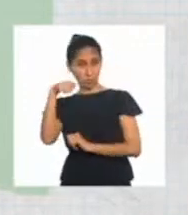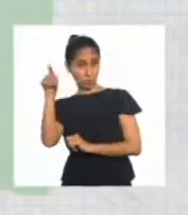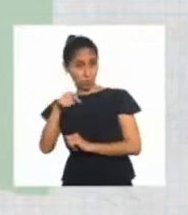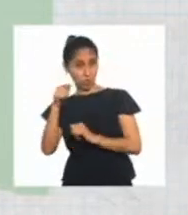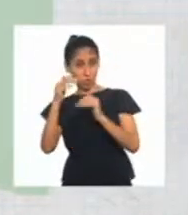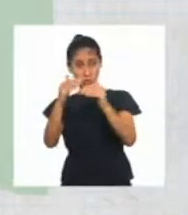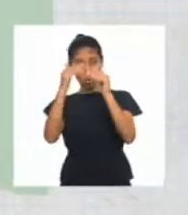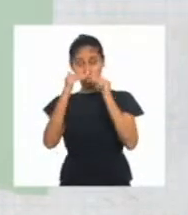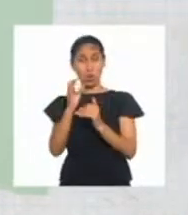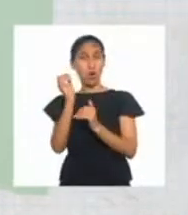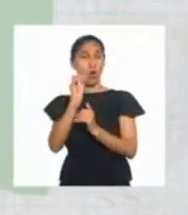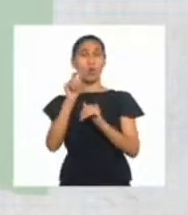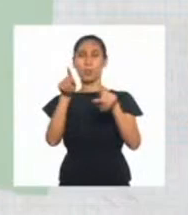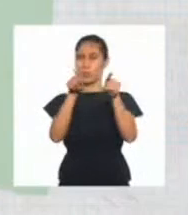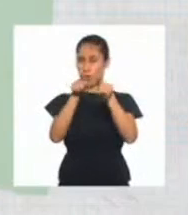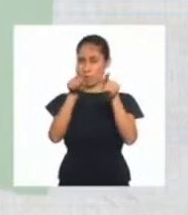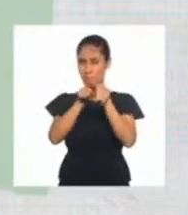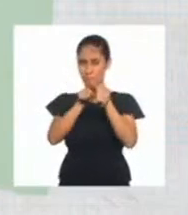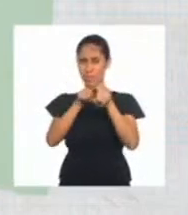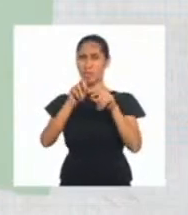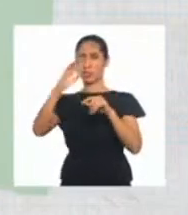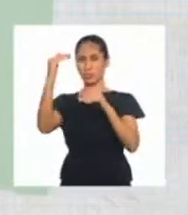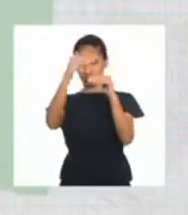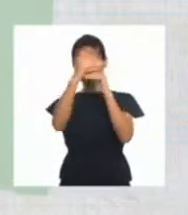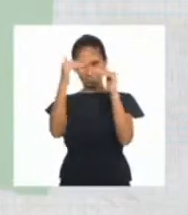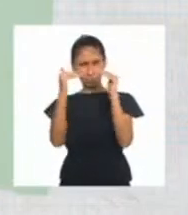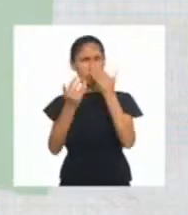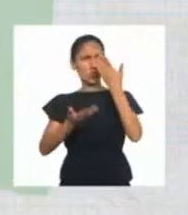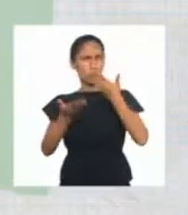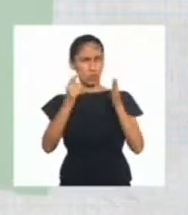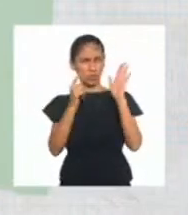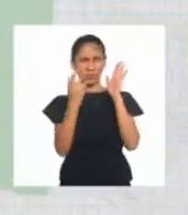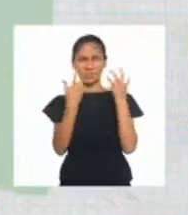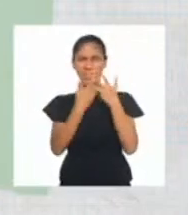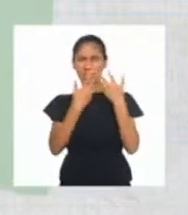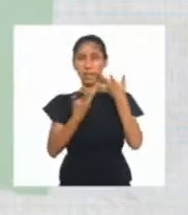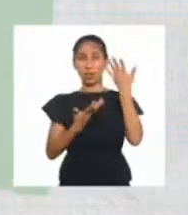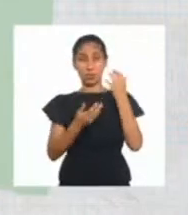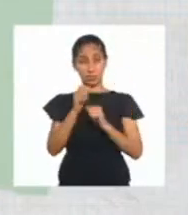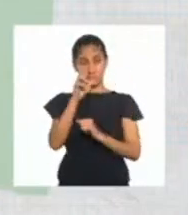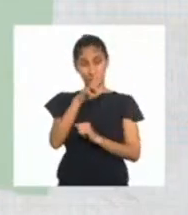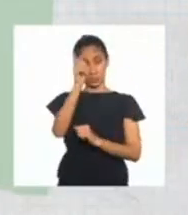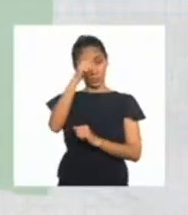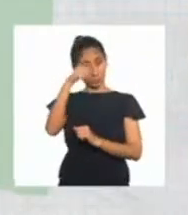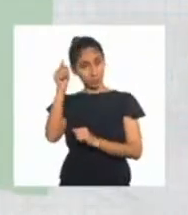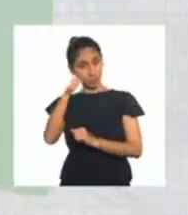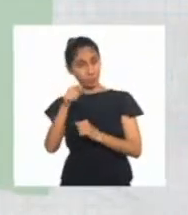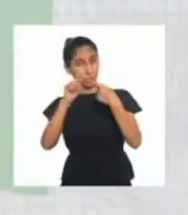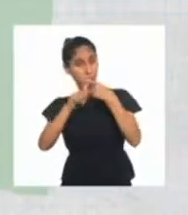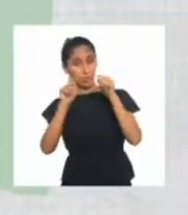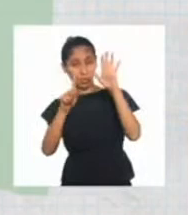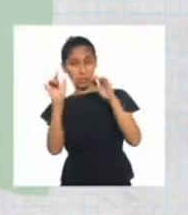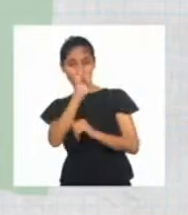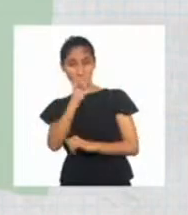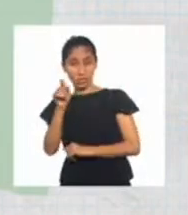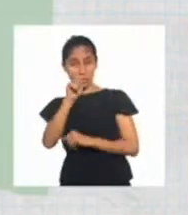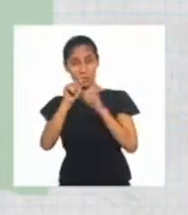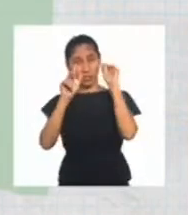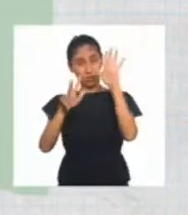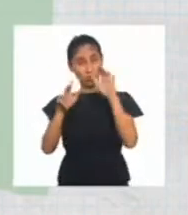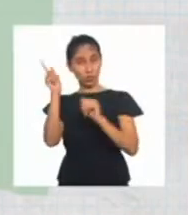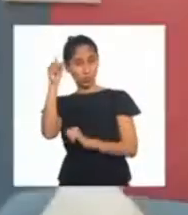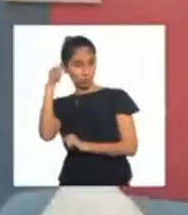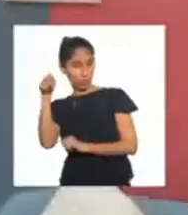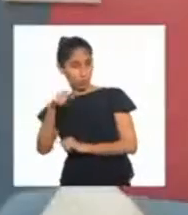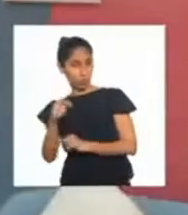O 3% mensual es equivalente a 18% semestral. Es decir, 3% por 6 igual a